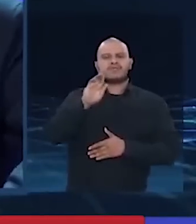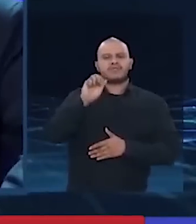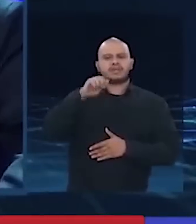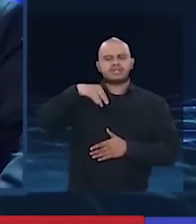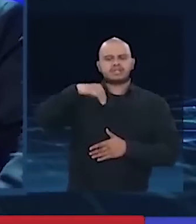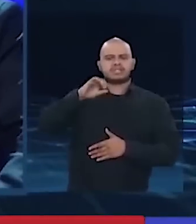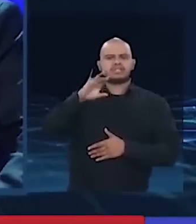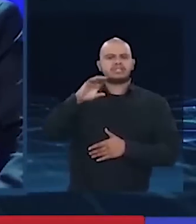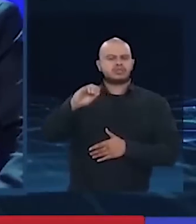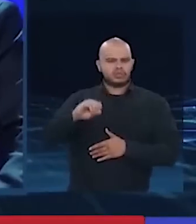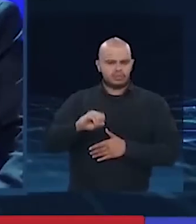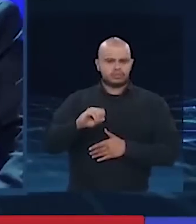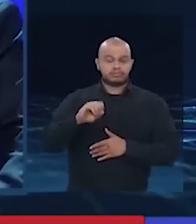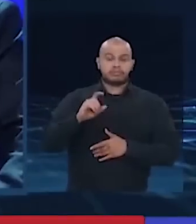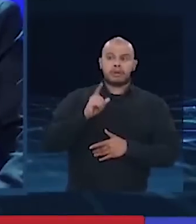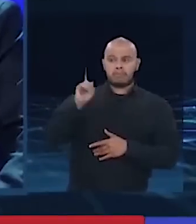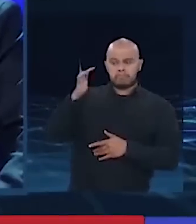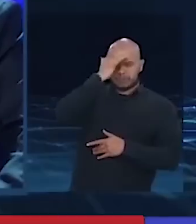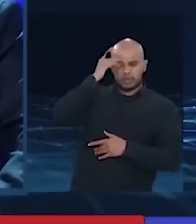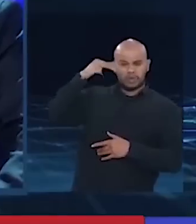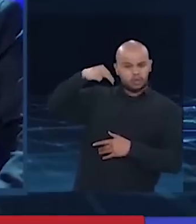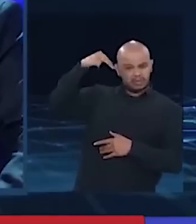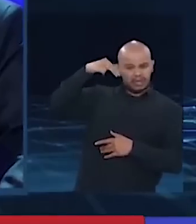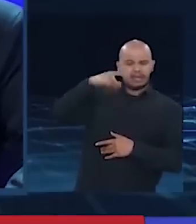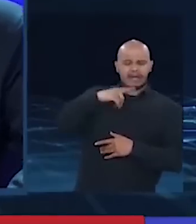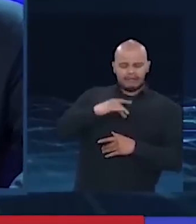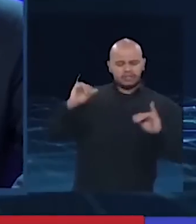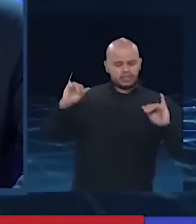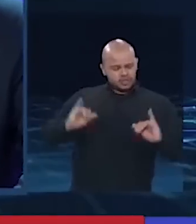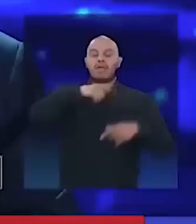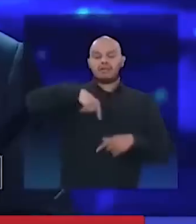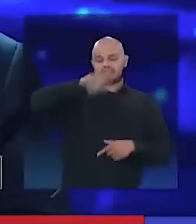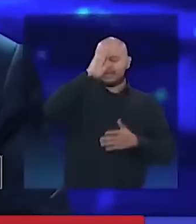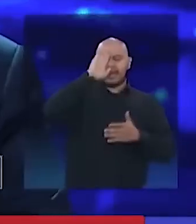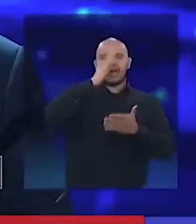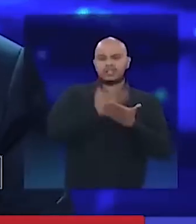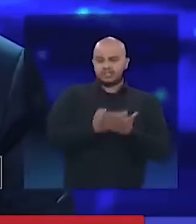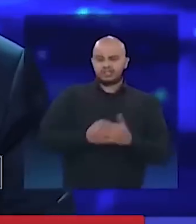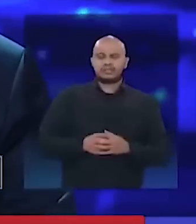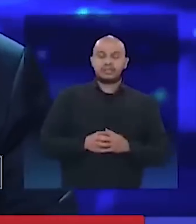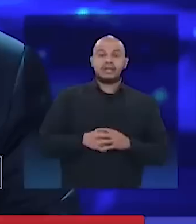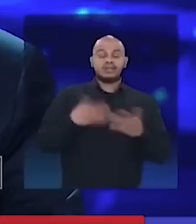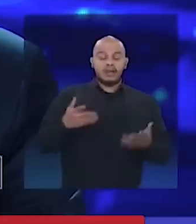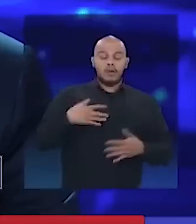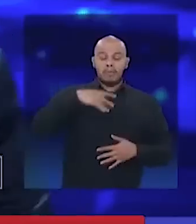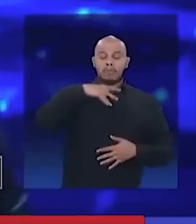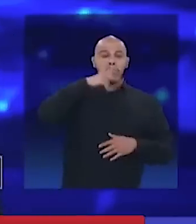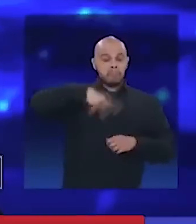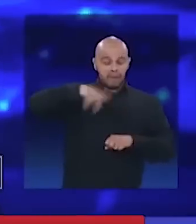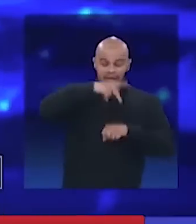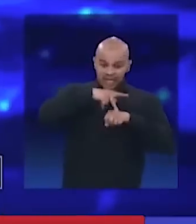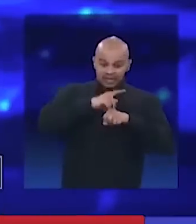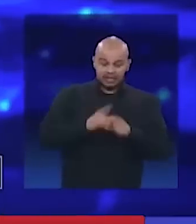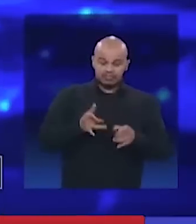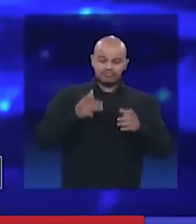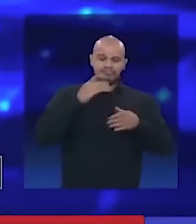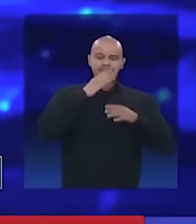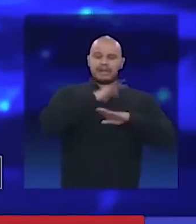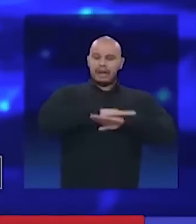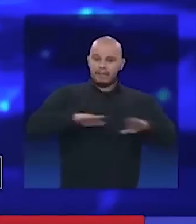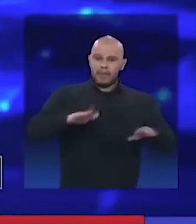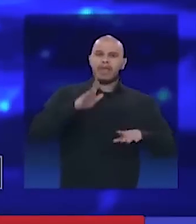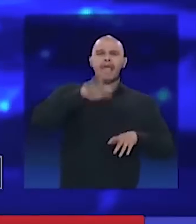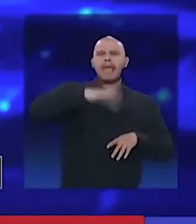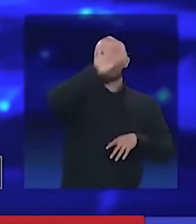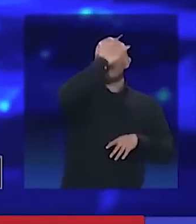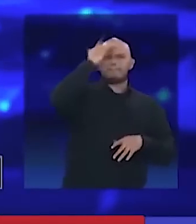Simone Tebet, una candidata que no va a superar los 4 o 5 puntos, pero se mostró muy sólida en sus respuestas. Ciro Gómez,